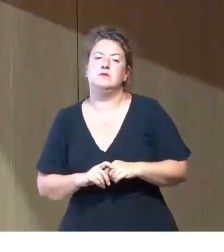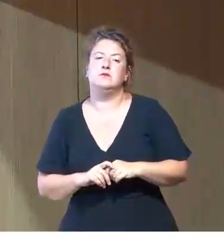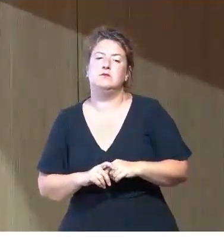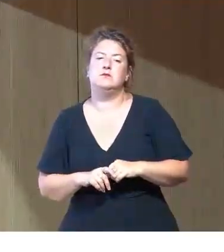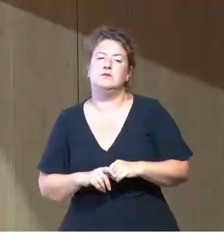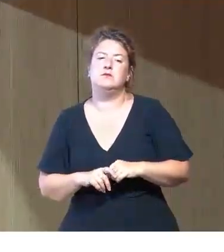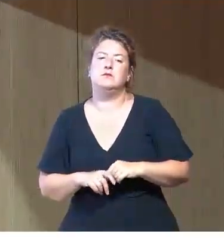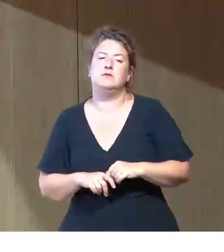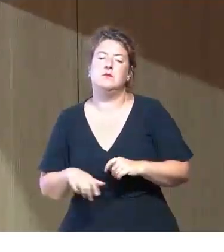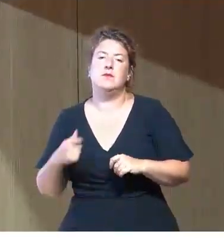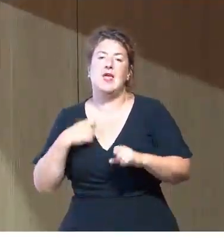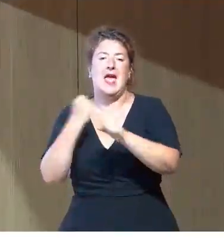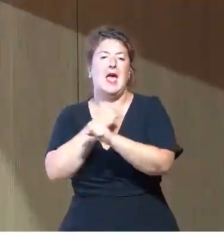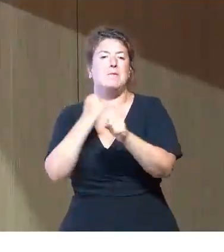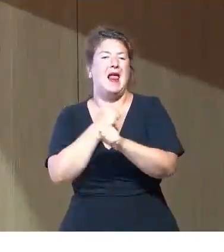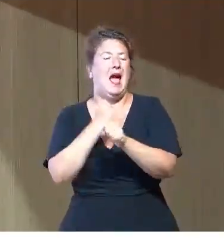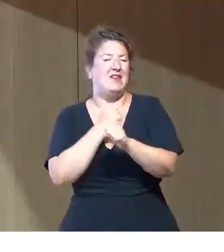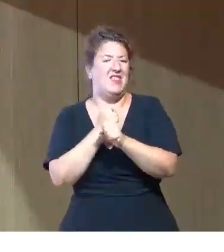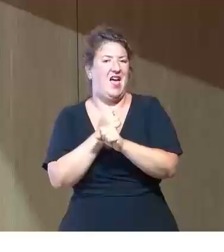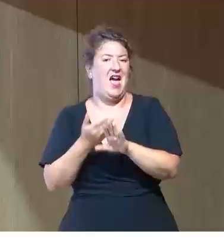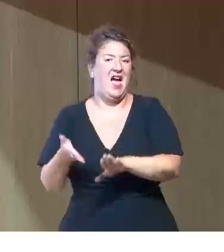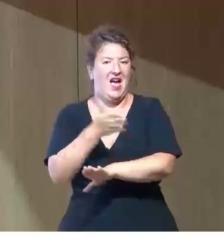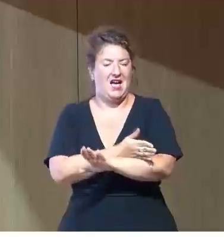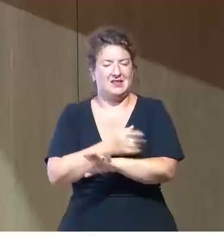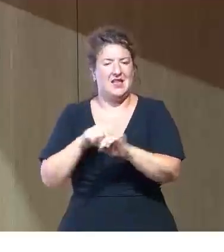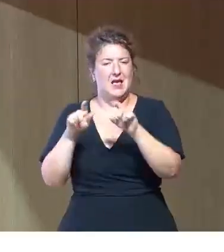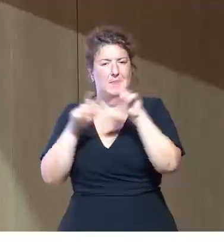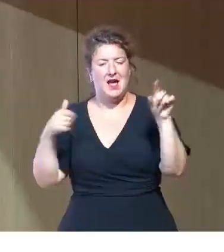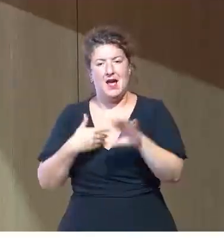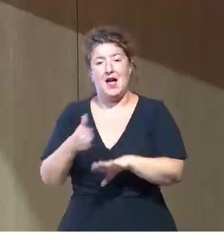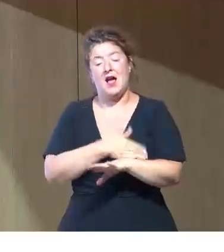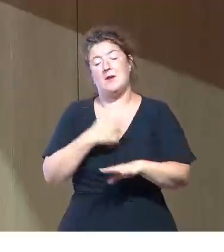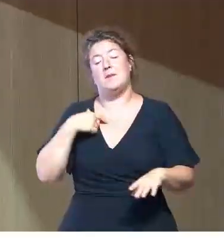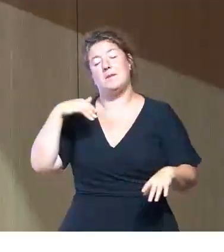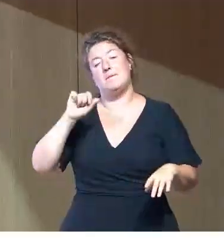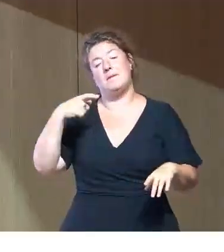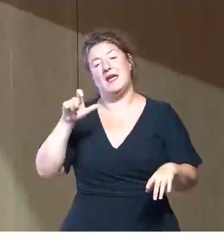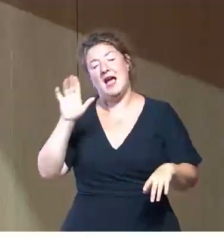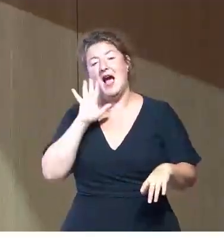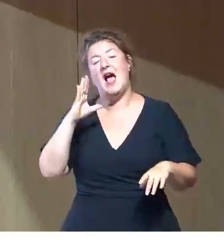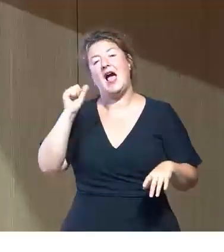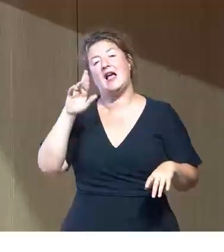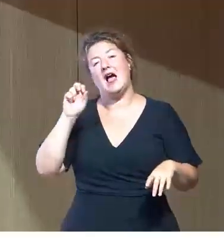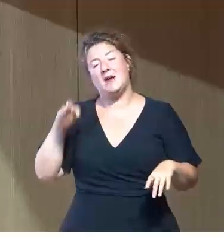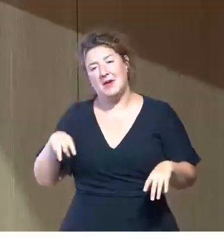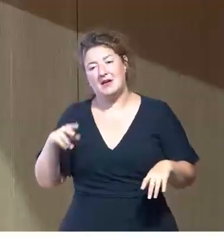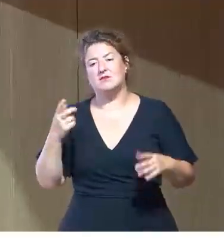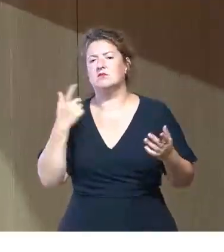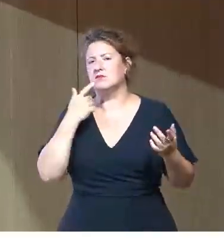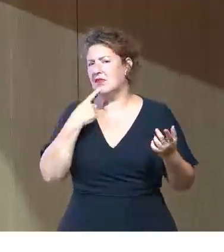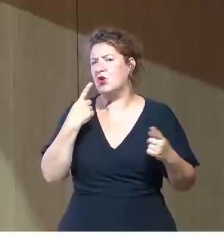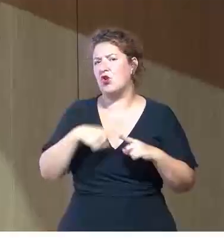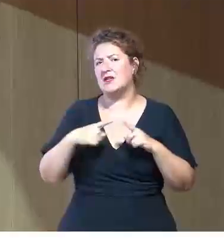llegar al tema de la empleabilidad antes de llegar a la empresa lo comentaba antes Luis Miguel lo ha comentado Carmen yo creo que es muy